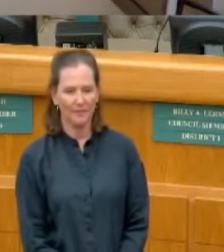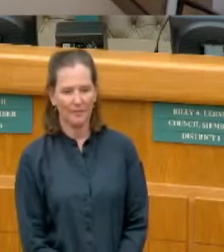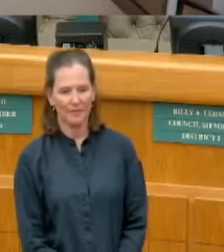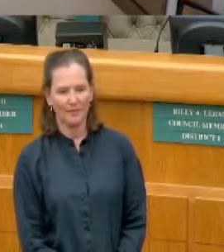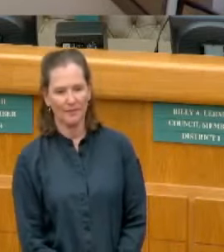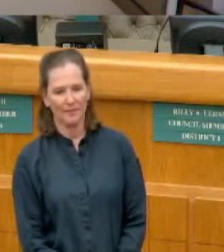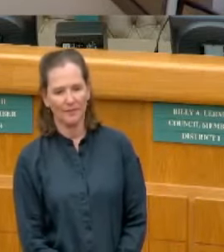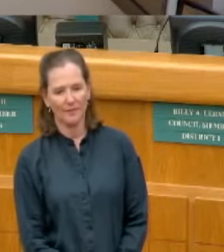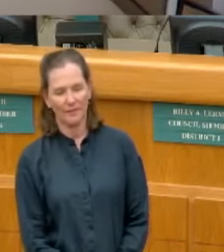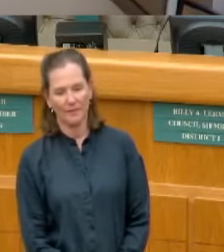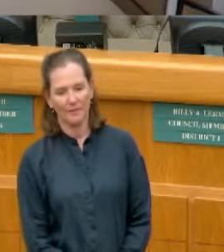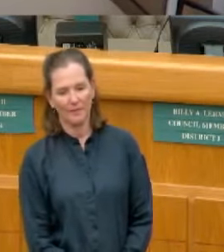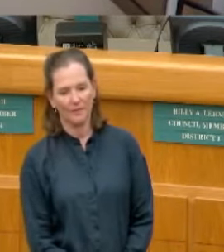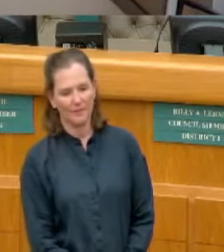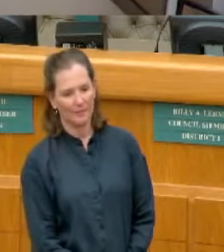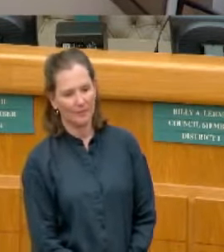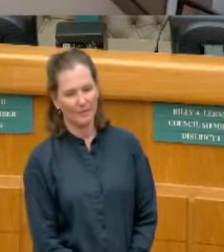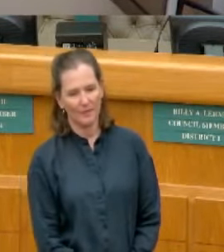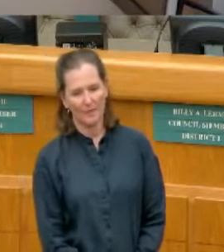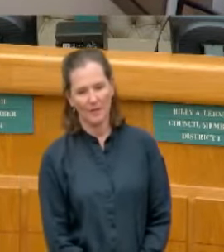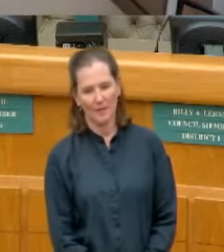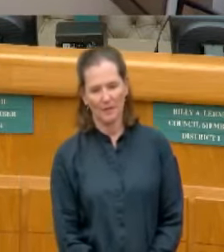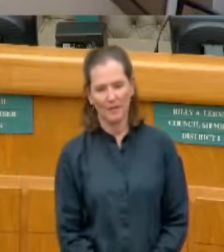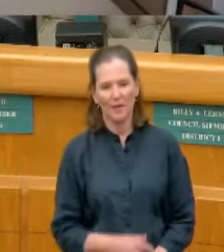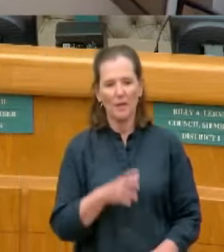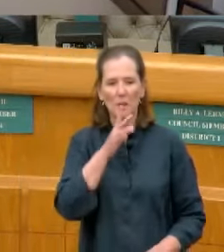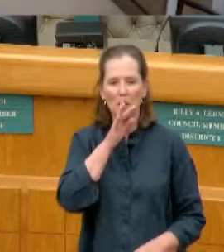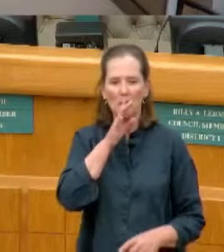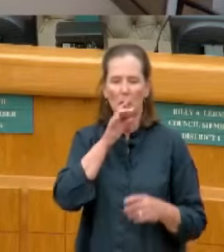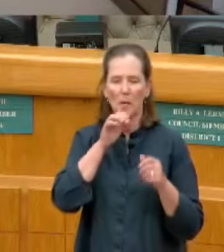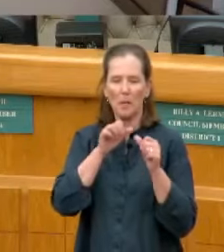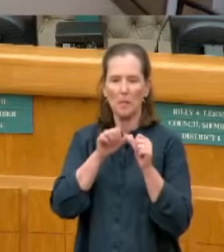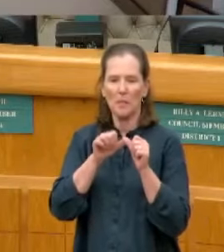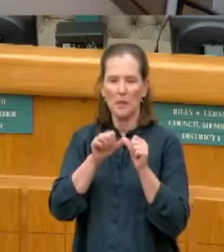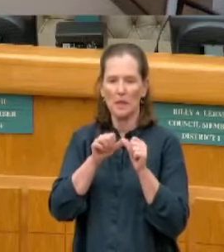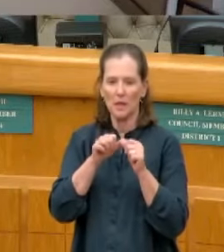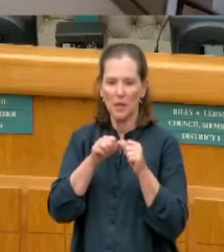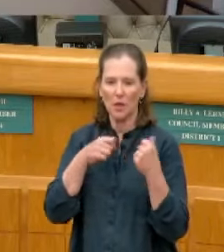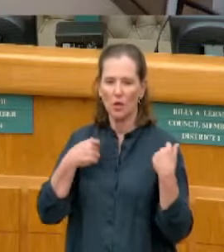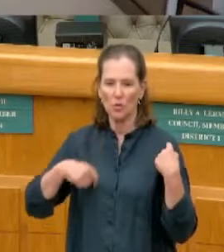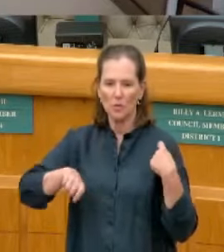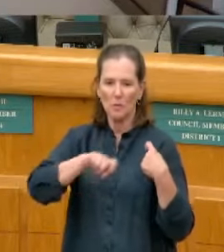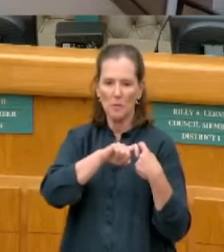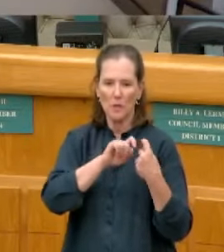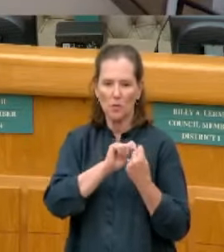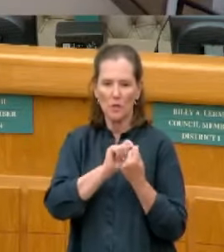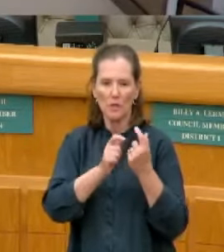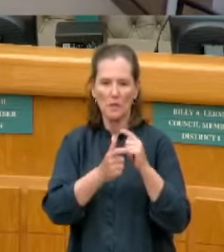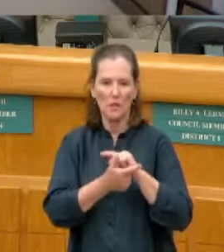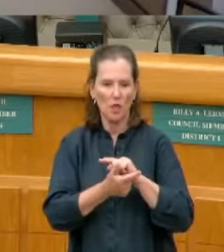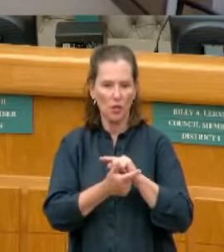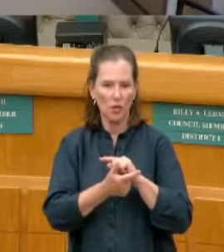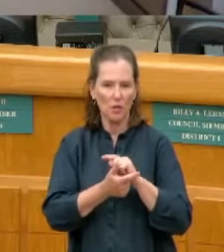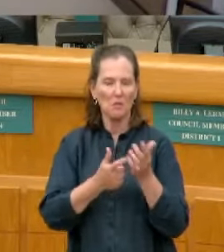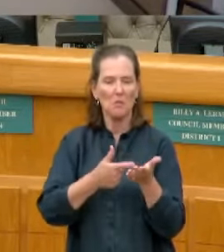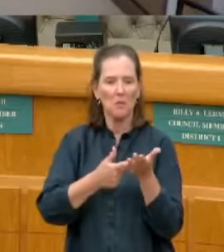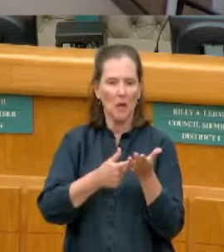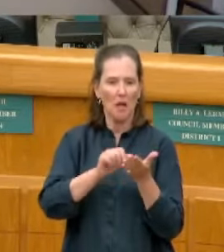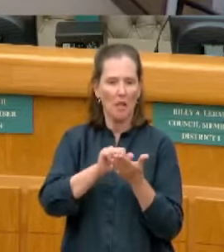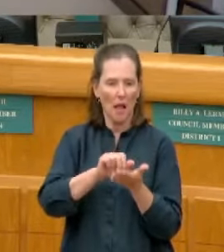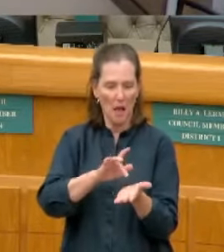tratamientos monoclonales, estos van a disminuir sus posibilidades de ser internado en el hospital, pero ese tratamiento debe de tomarse lo más